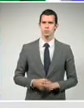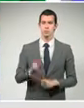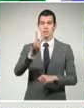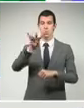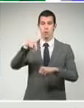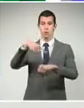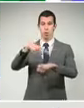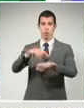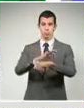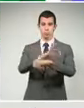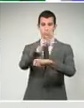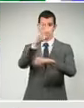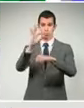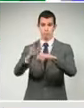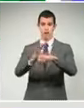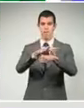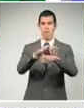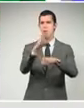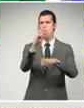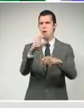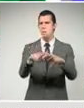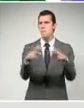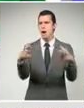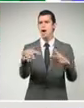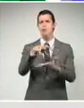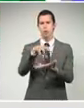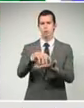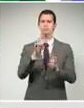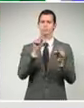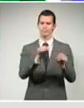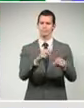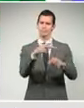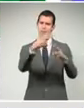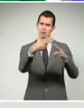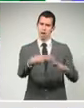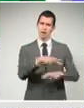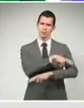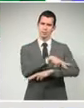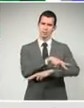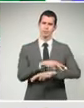la complejidad de la transmisión que están enfrentando.